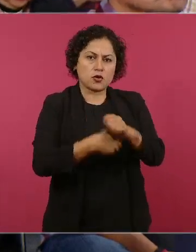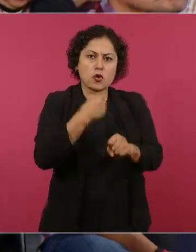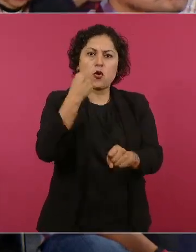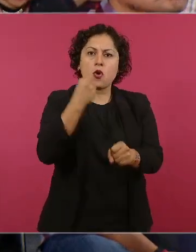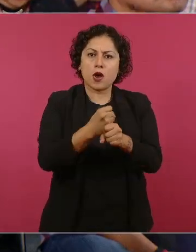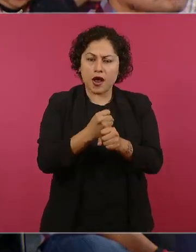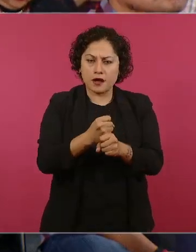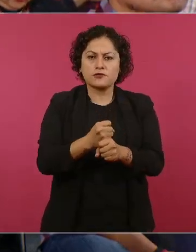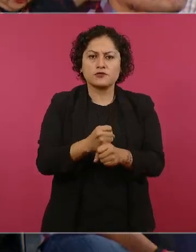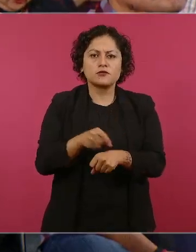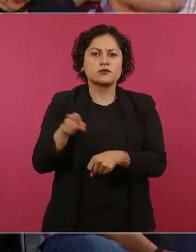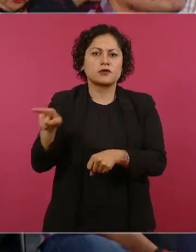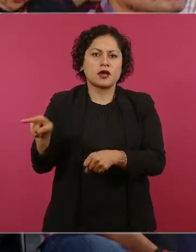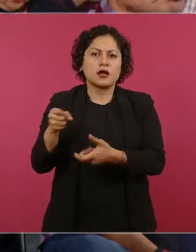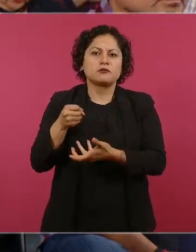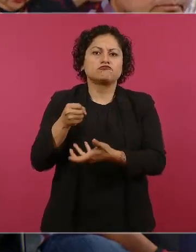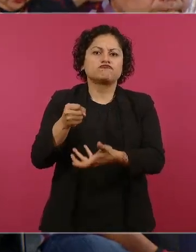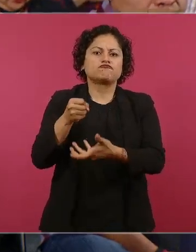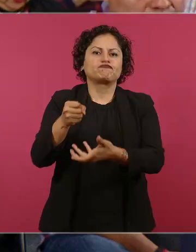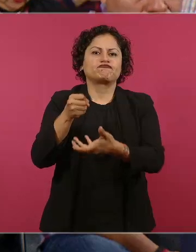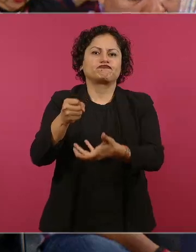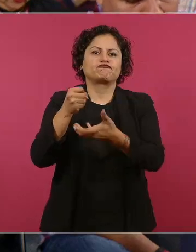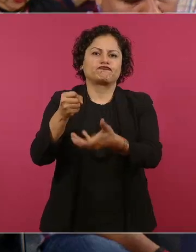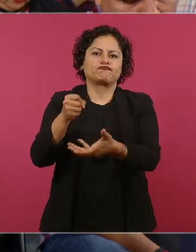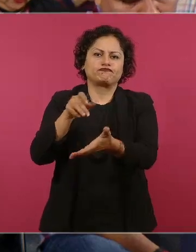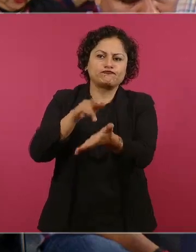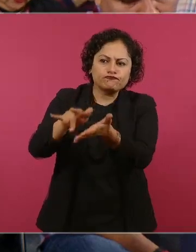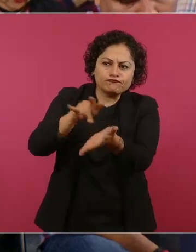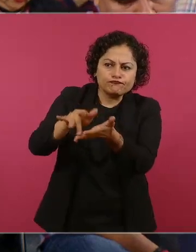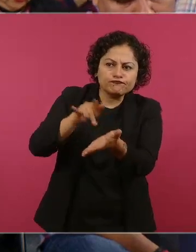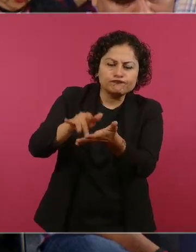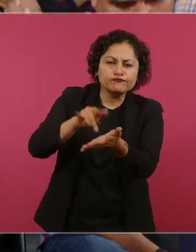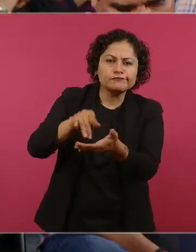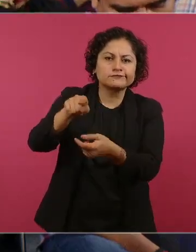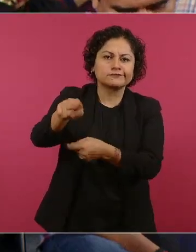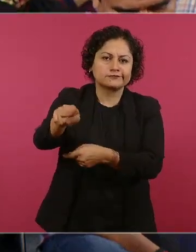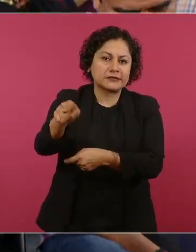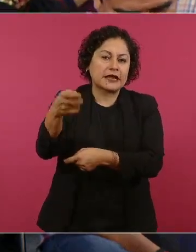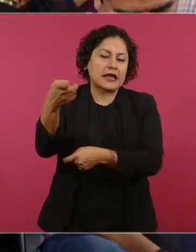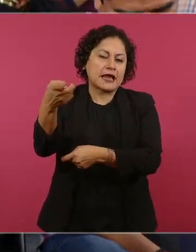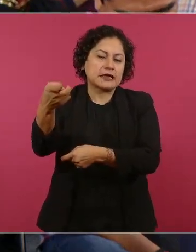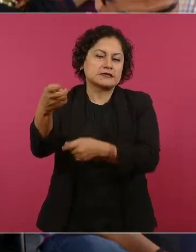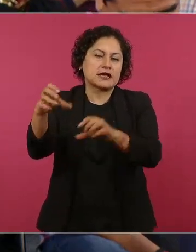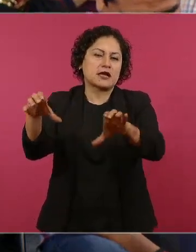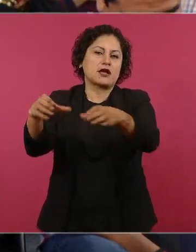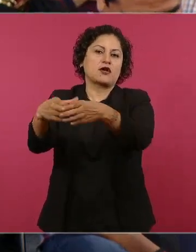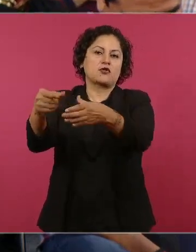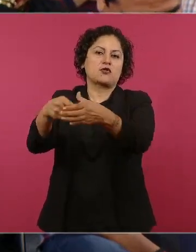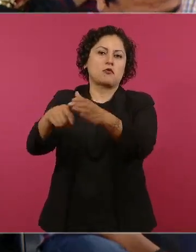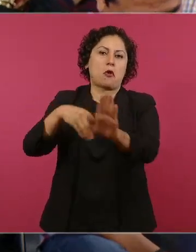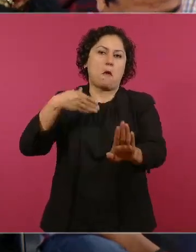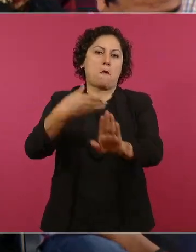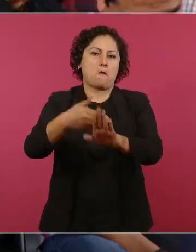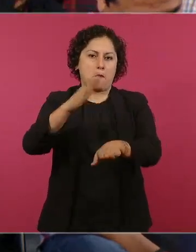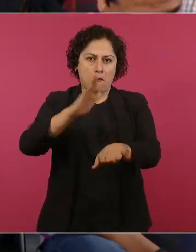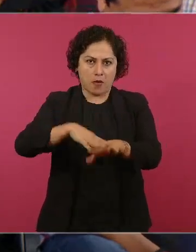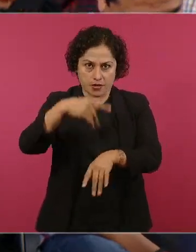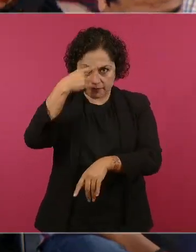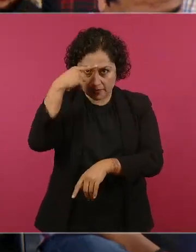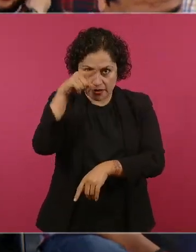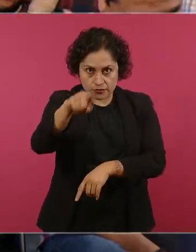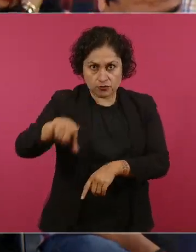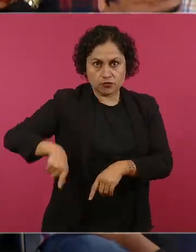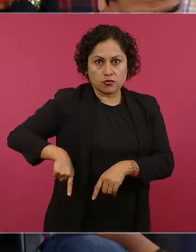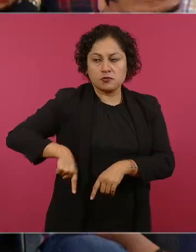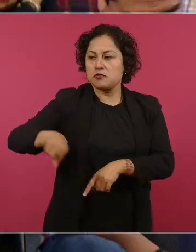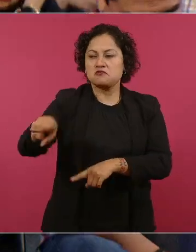las organizaciones que más ha golpeado por dos vías, no hay que olvidarlo, a esta administración, como es la organización de Claudio